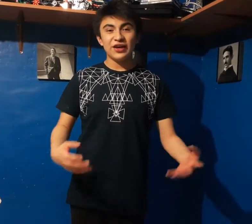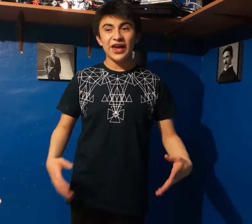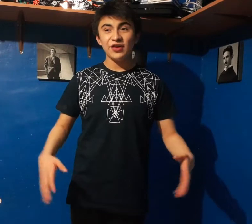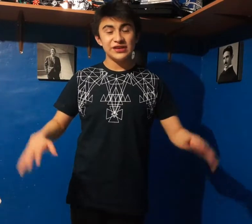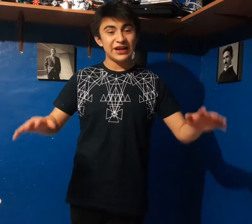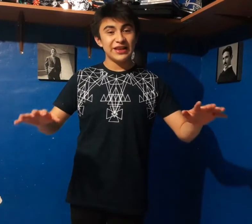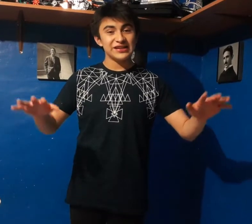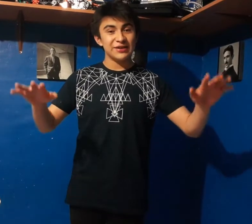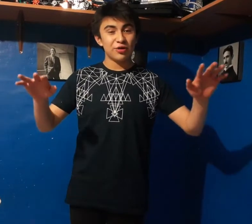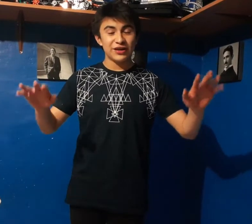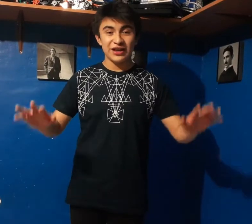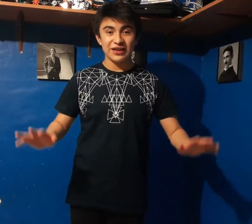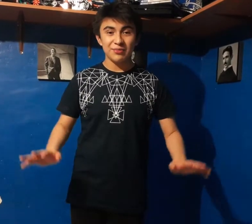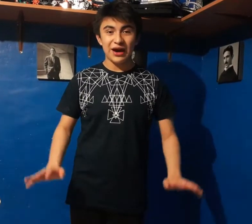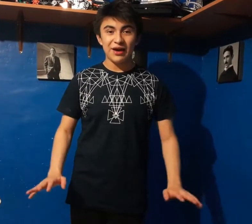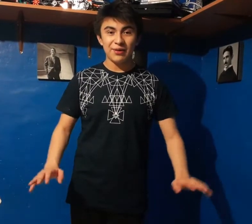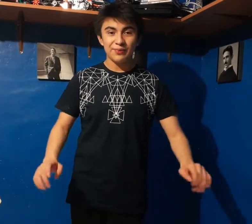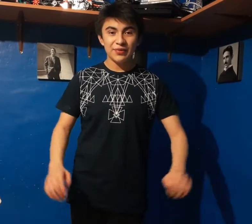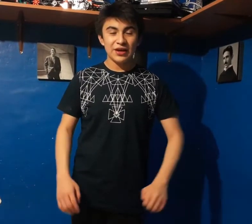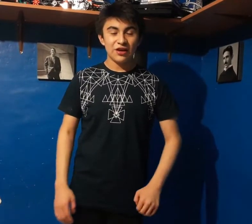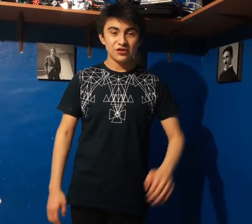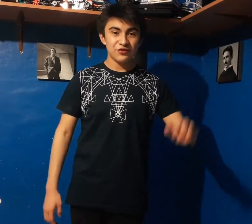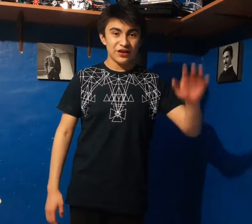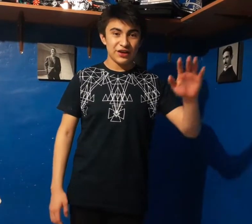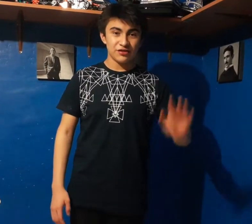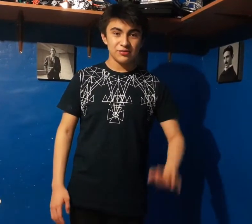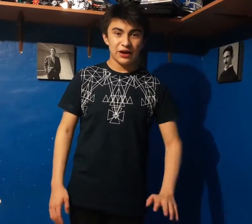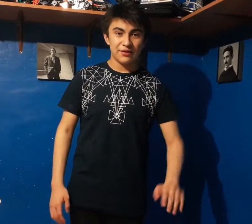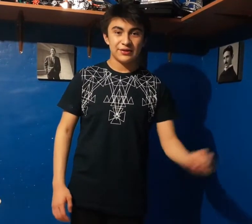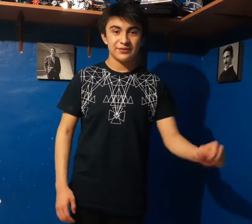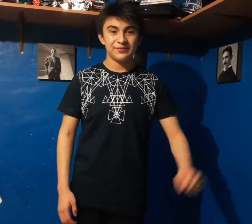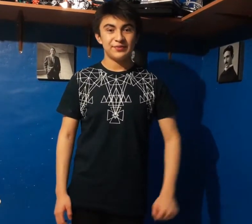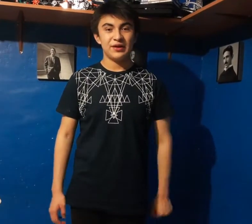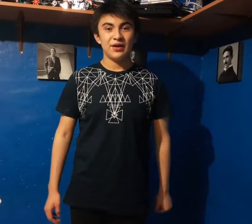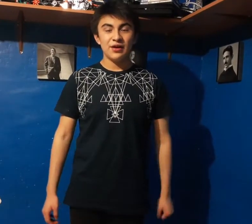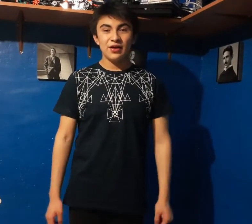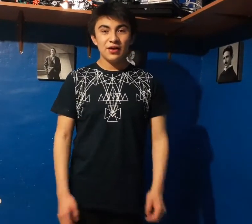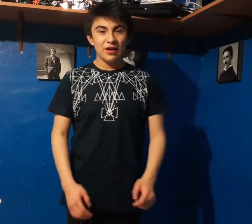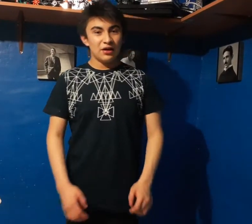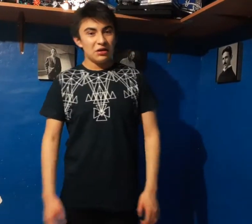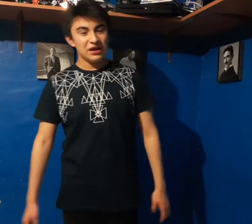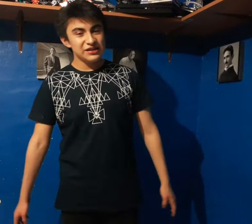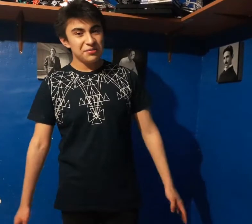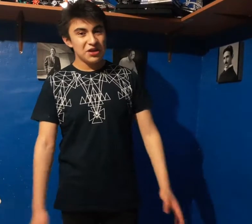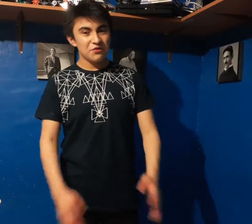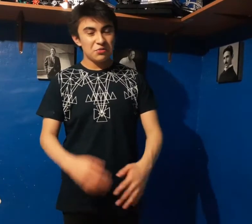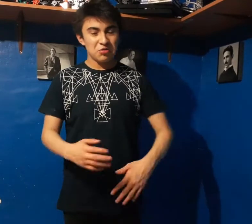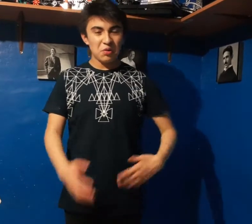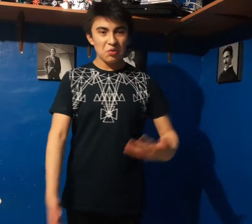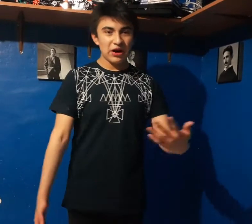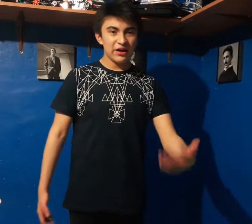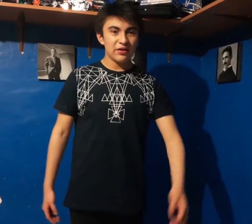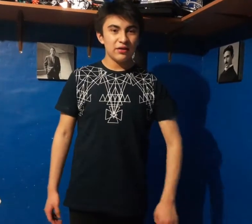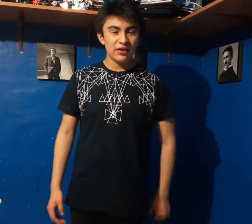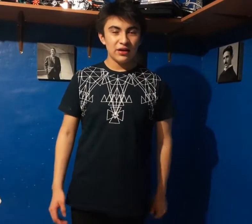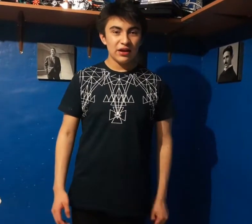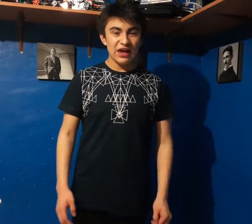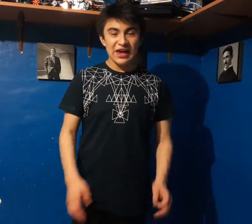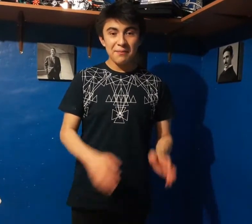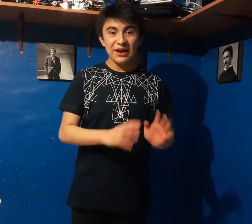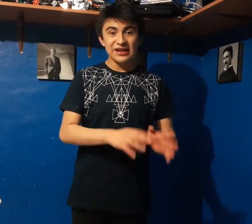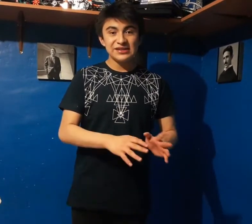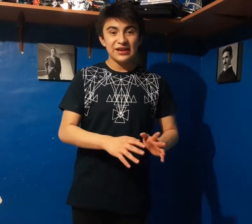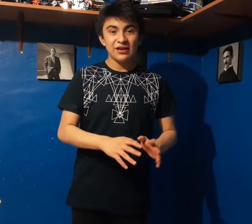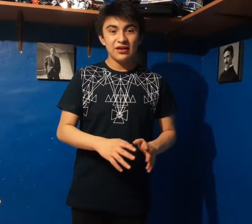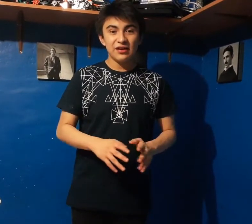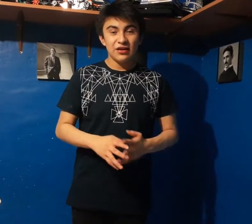eran contagiados y la tasa de mortalidad bajaba y los infectados bajaban. Esta medida fue muy popular y